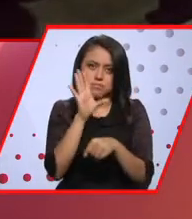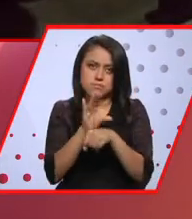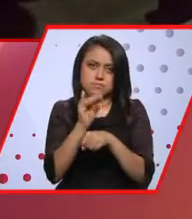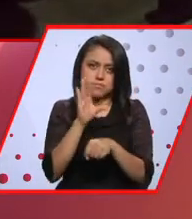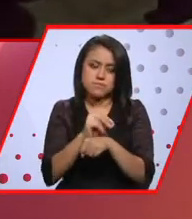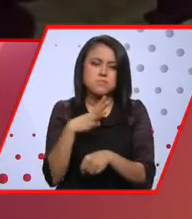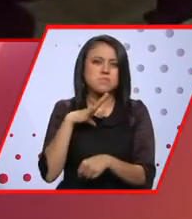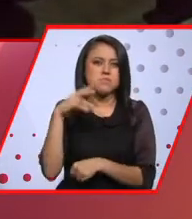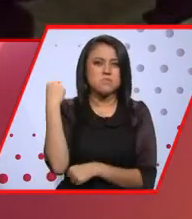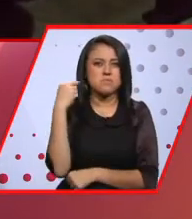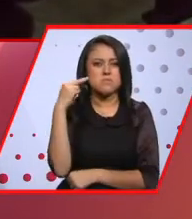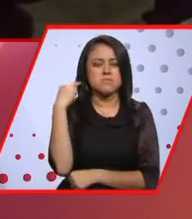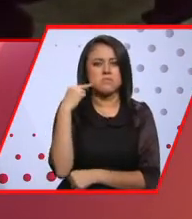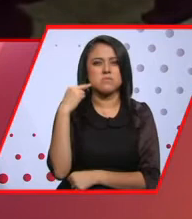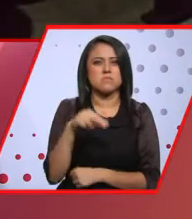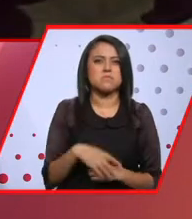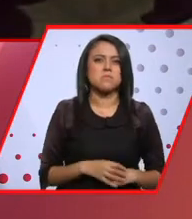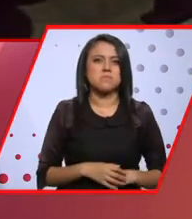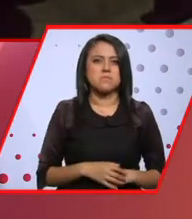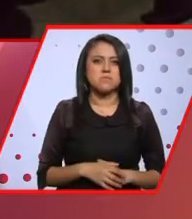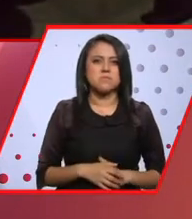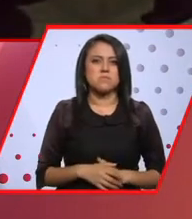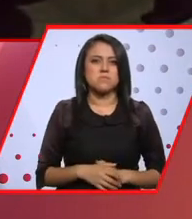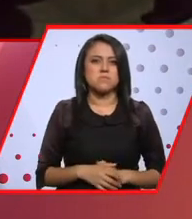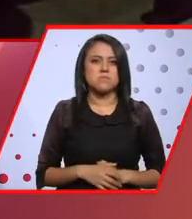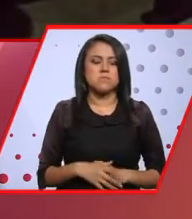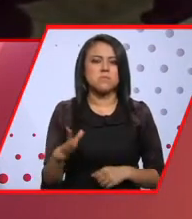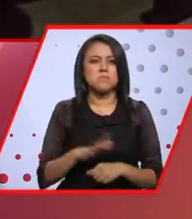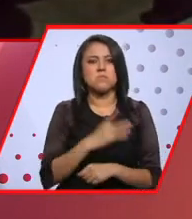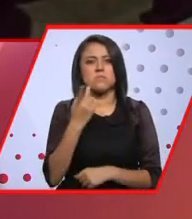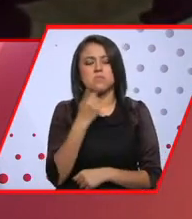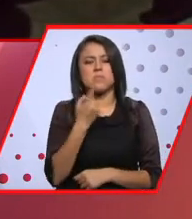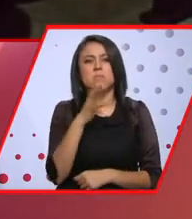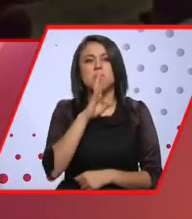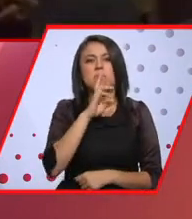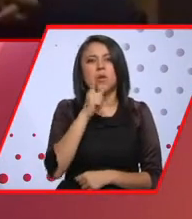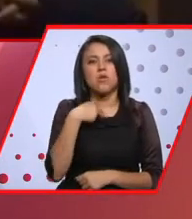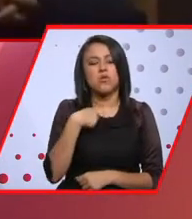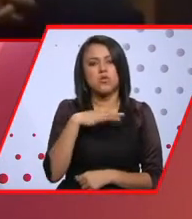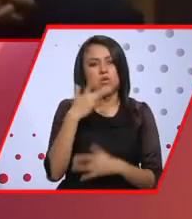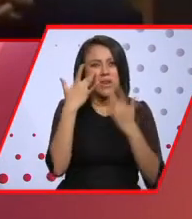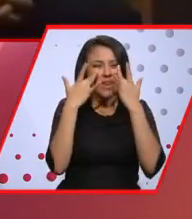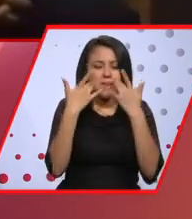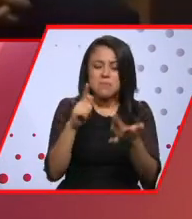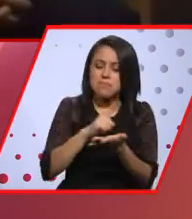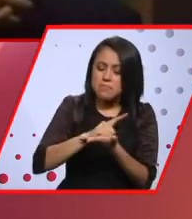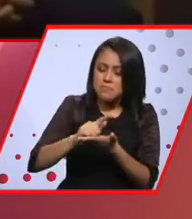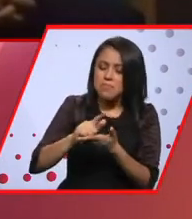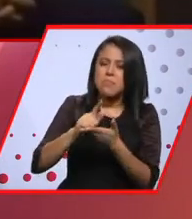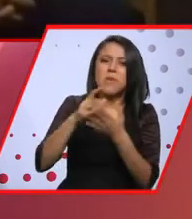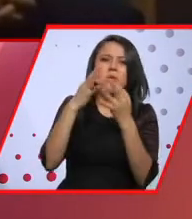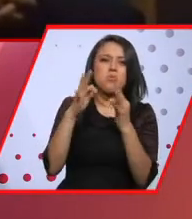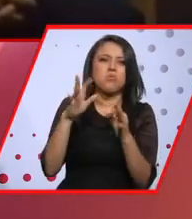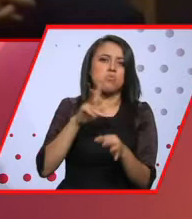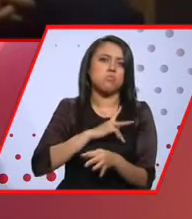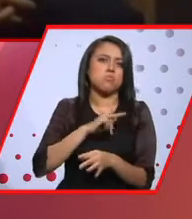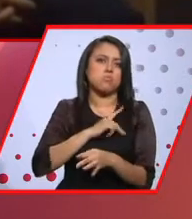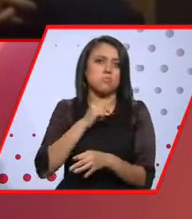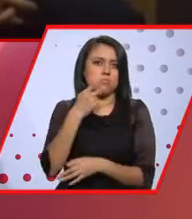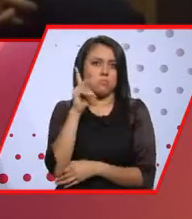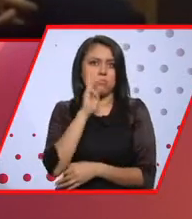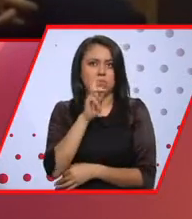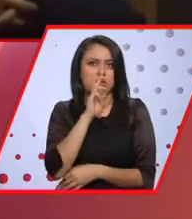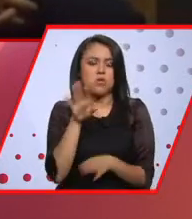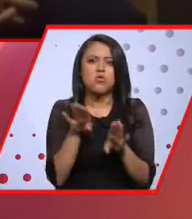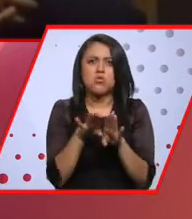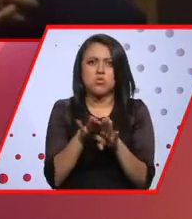estado, pedía una licencia para alejarse del puesto y poder limpiar su nombre. Pues lo limpió con mierda, no